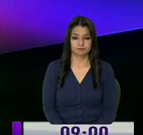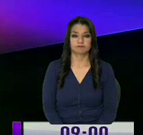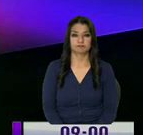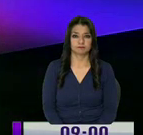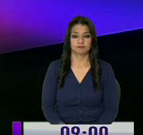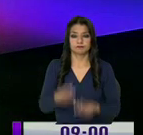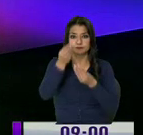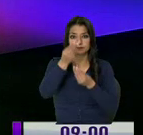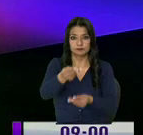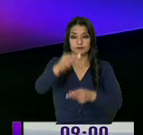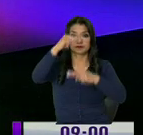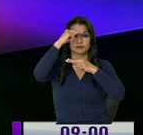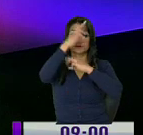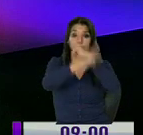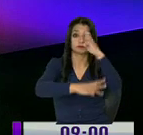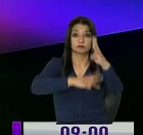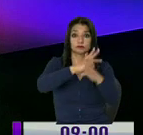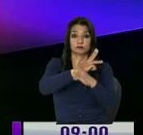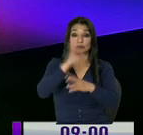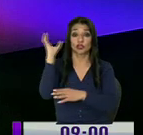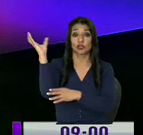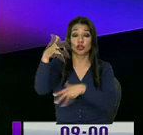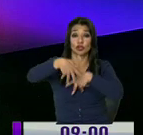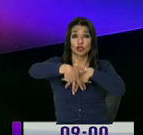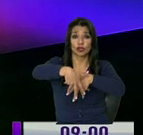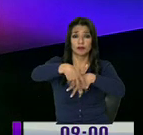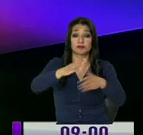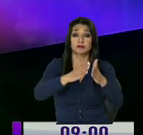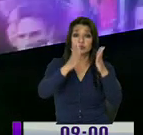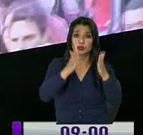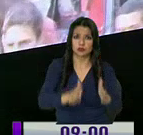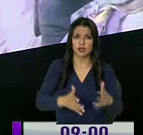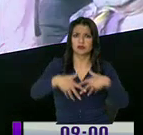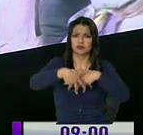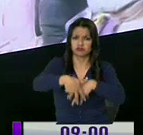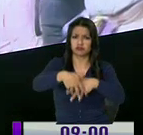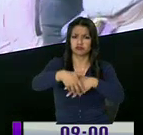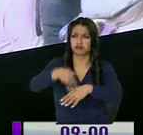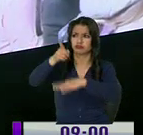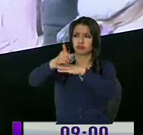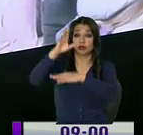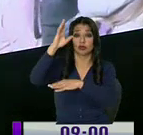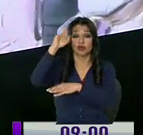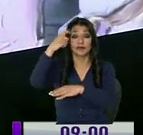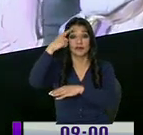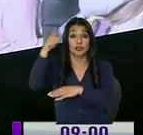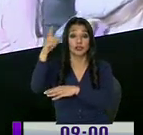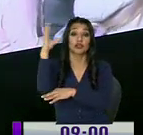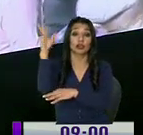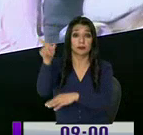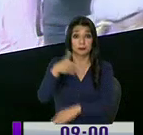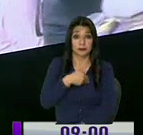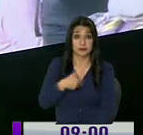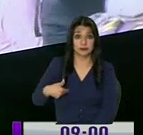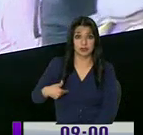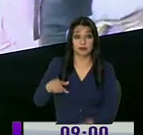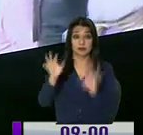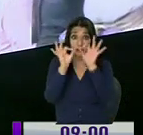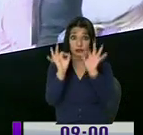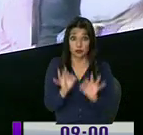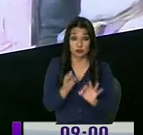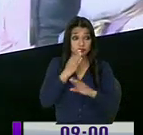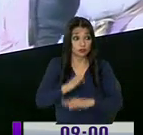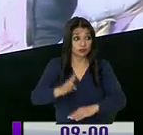Revisamos noticias del mundo. Protestas en Colombia. Miles de estudiantes salieron a exigir al presidente Iván Duque que cumpla el incremento del presupuesto de la